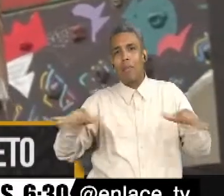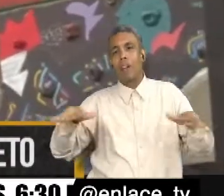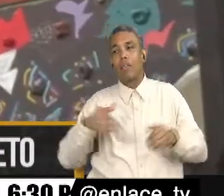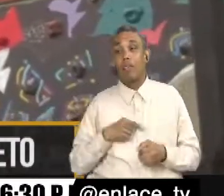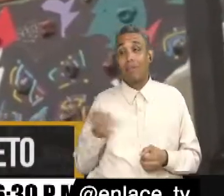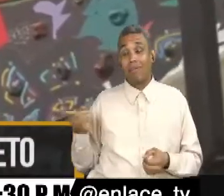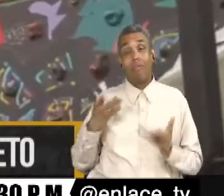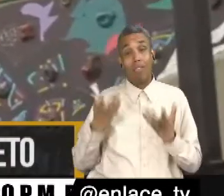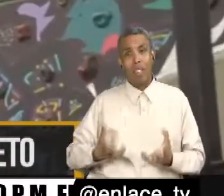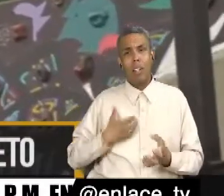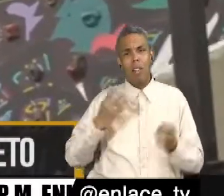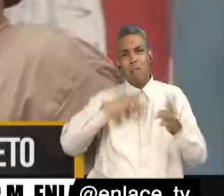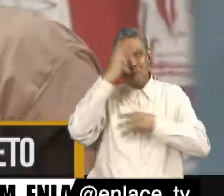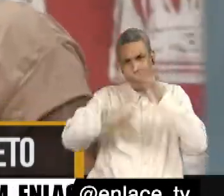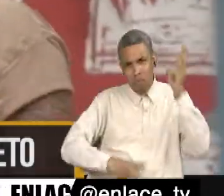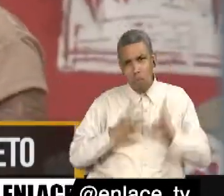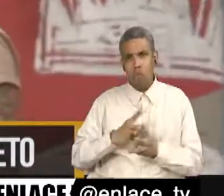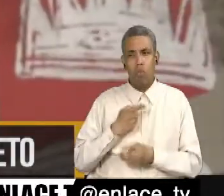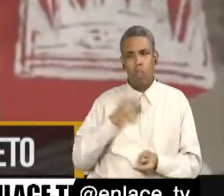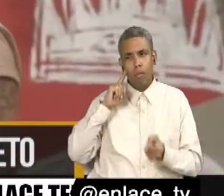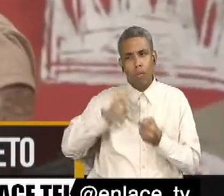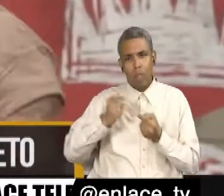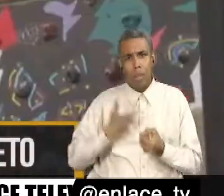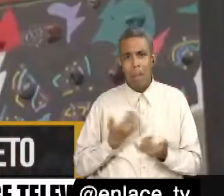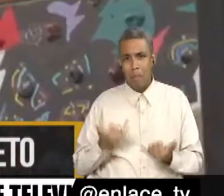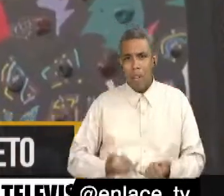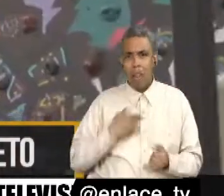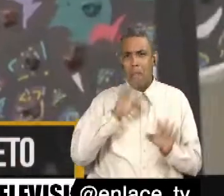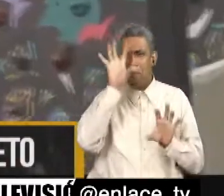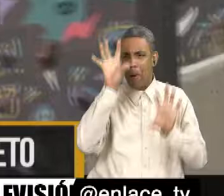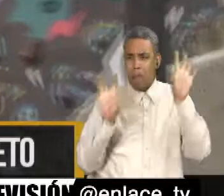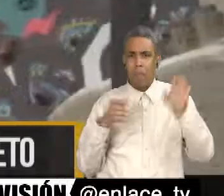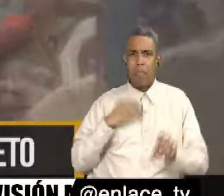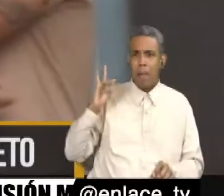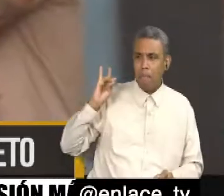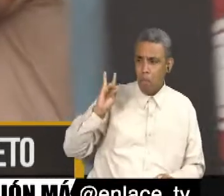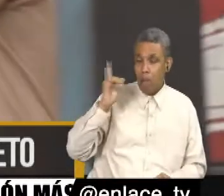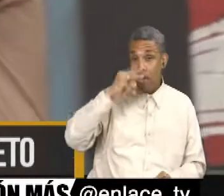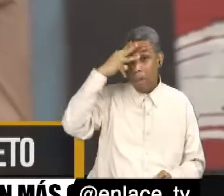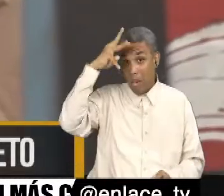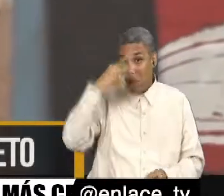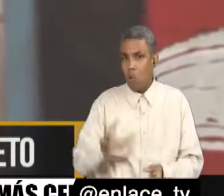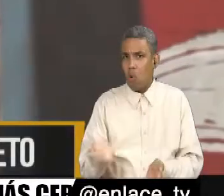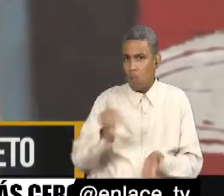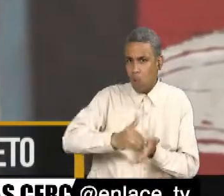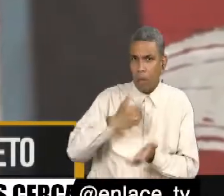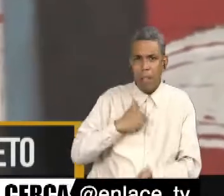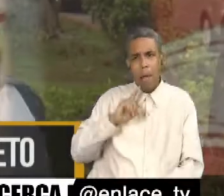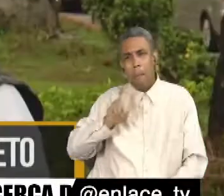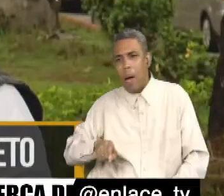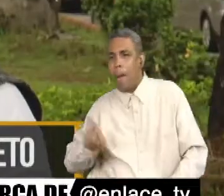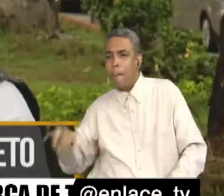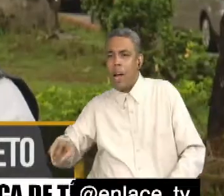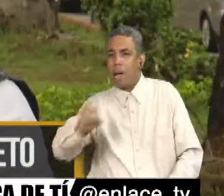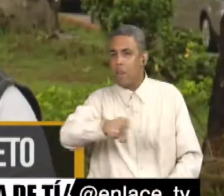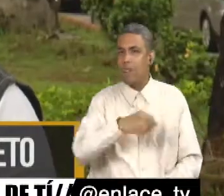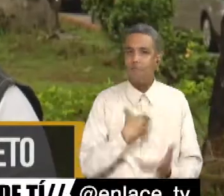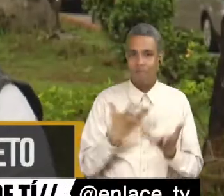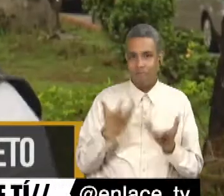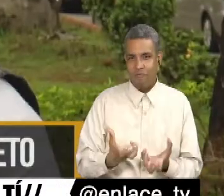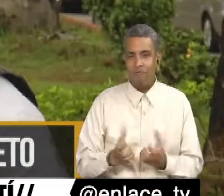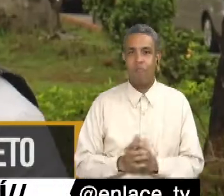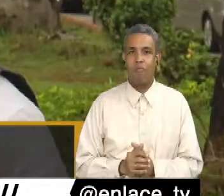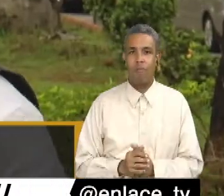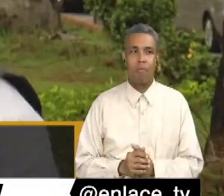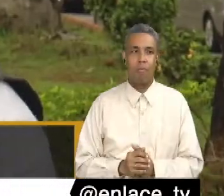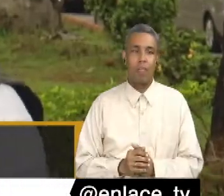por eso desde ya trabajan para realizar giras en países como Bolivia y México. ahorita estamos en eso. De hecho, pues en este momento no me acompañan los